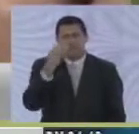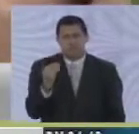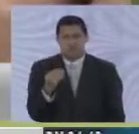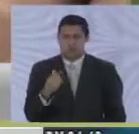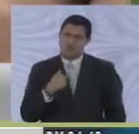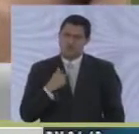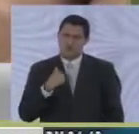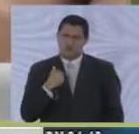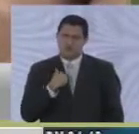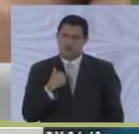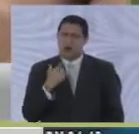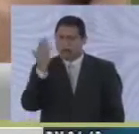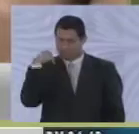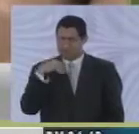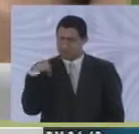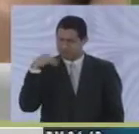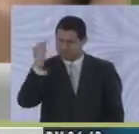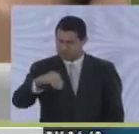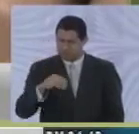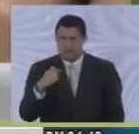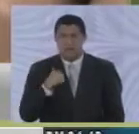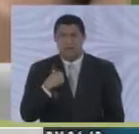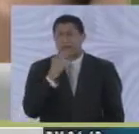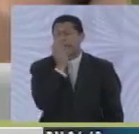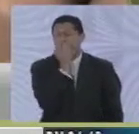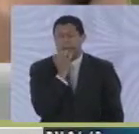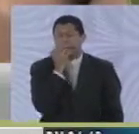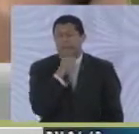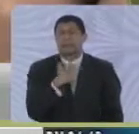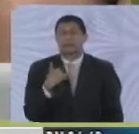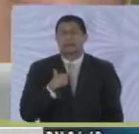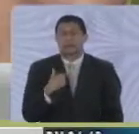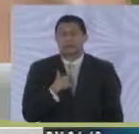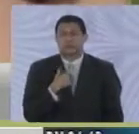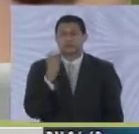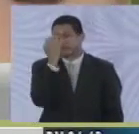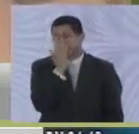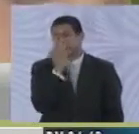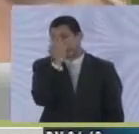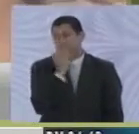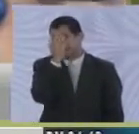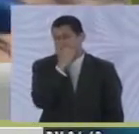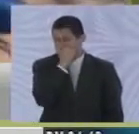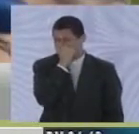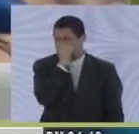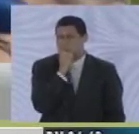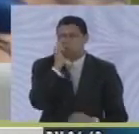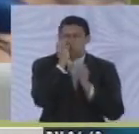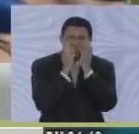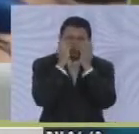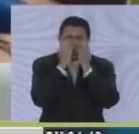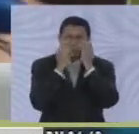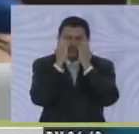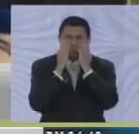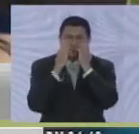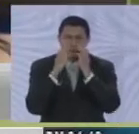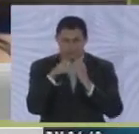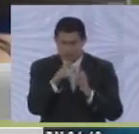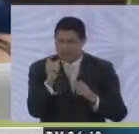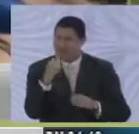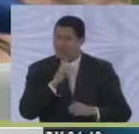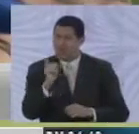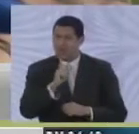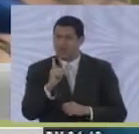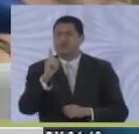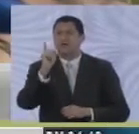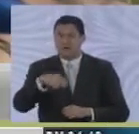Yo, por ejemplo, le comentaba que cuando me da alergia suelo rascarme mucho la nariz de esta manera y usted me mencionó que